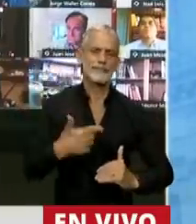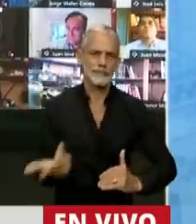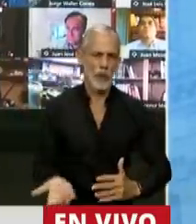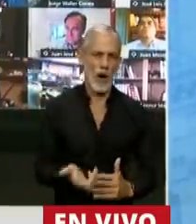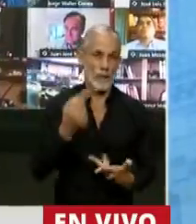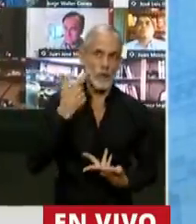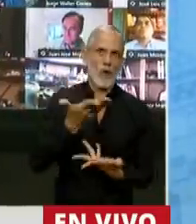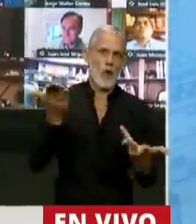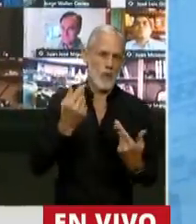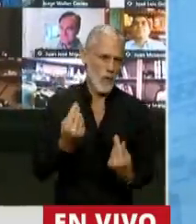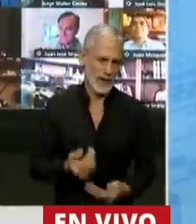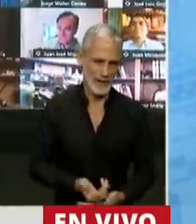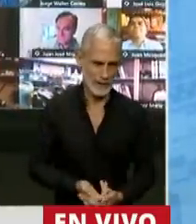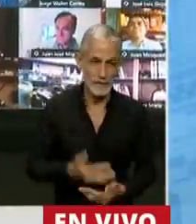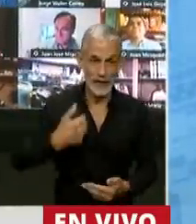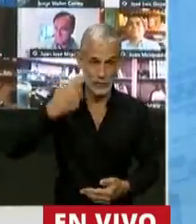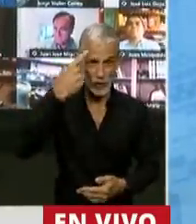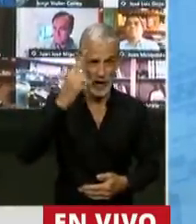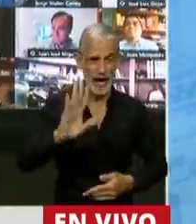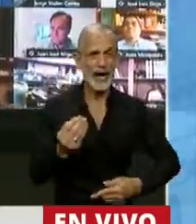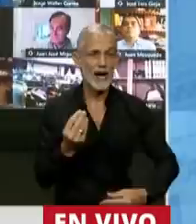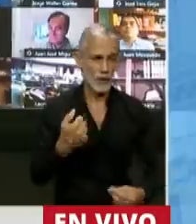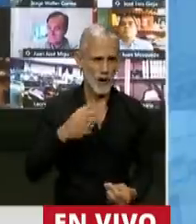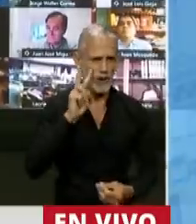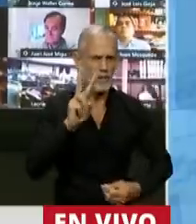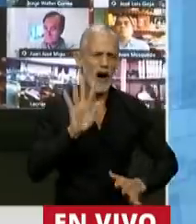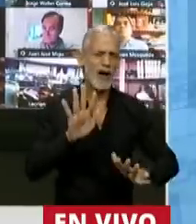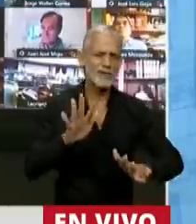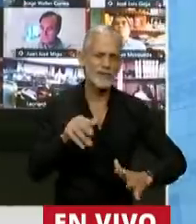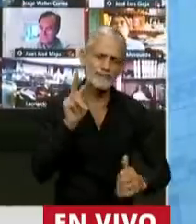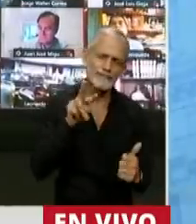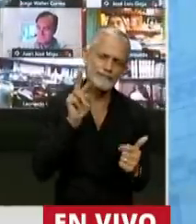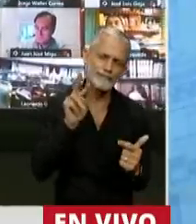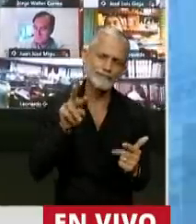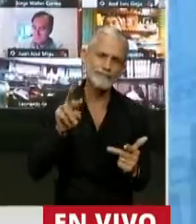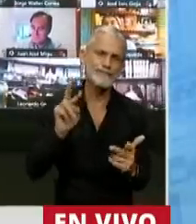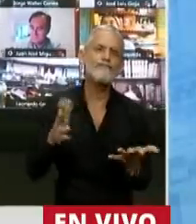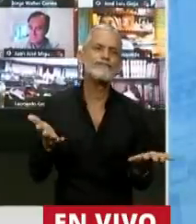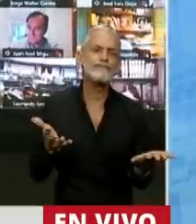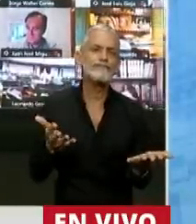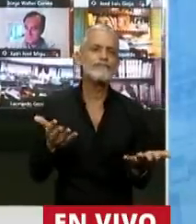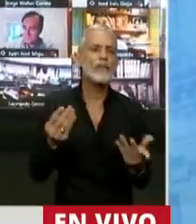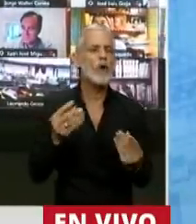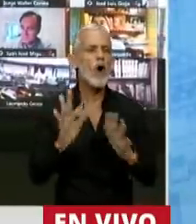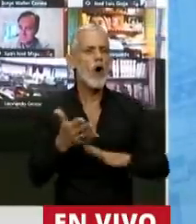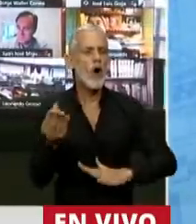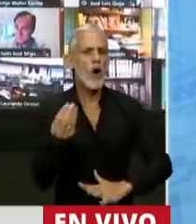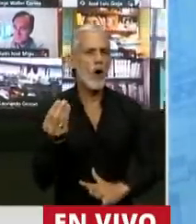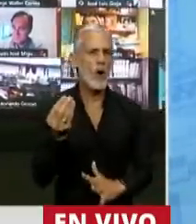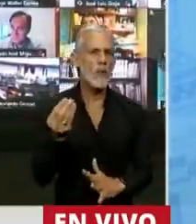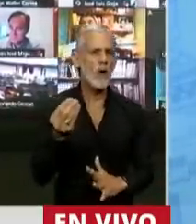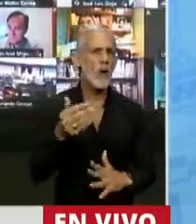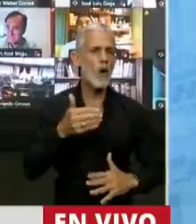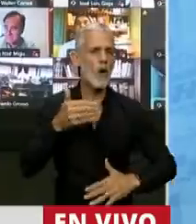por no demostrar. Entonces lo que yo creo, cuando uno ve estas cuestiones, cuando uno ve cómo se